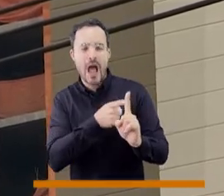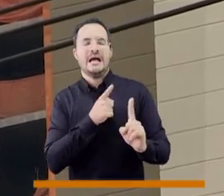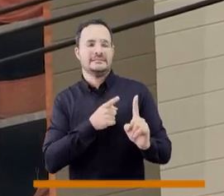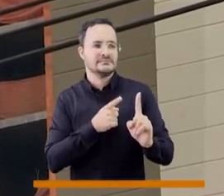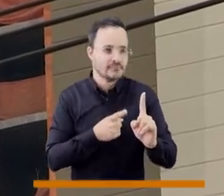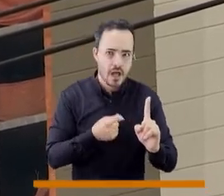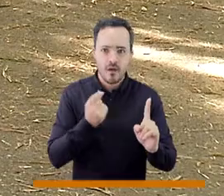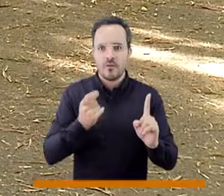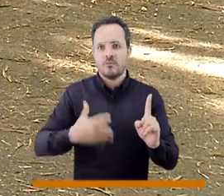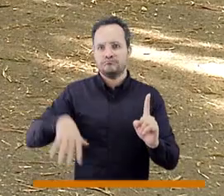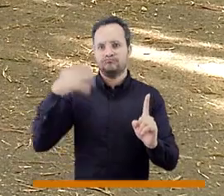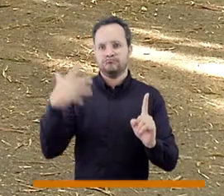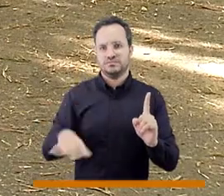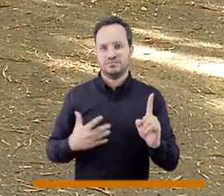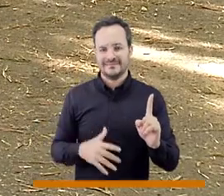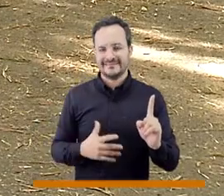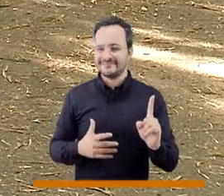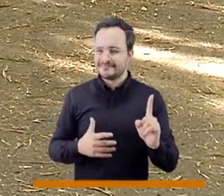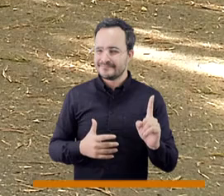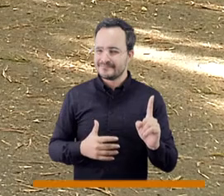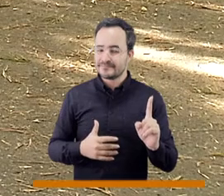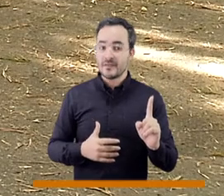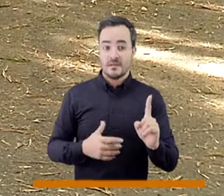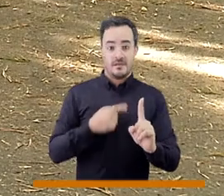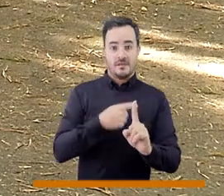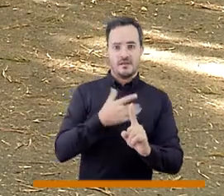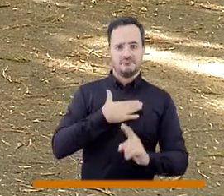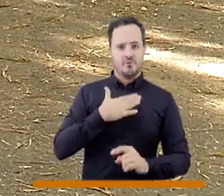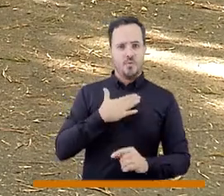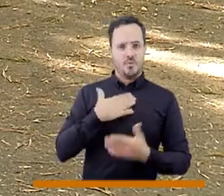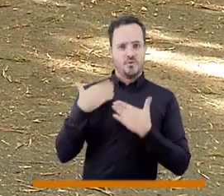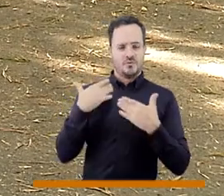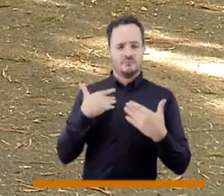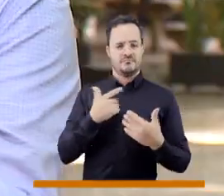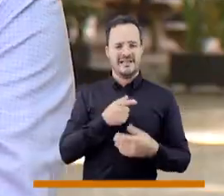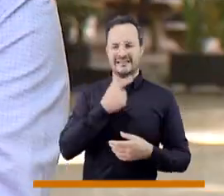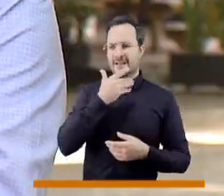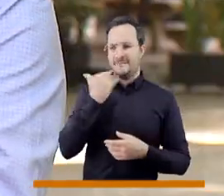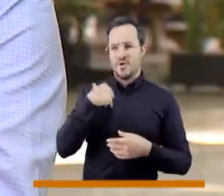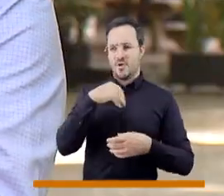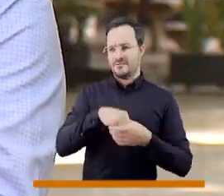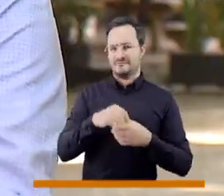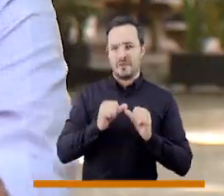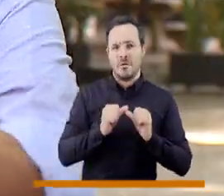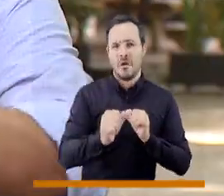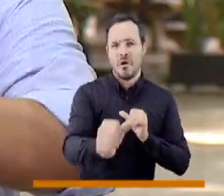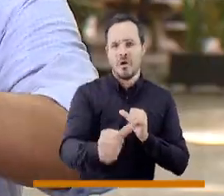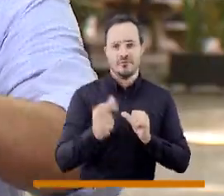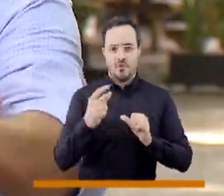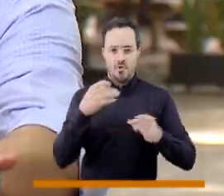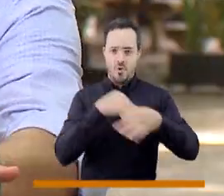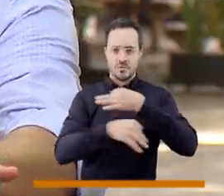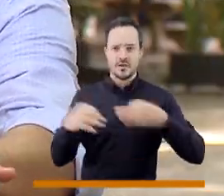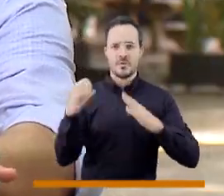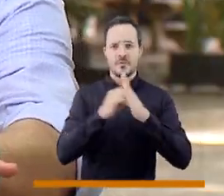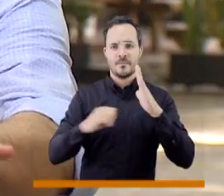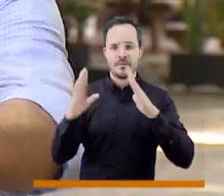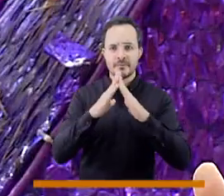se va escaseando. ¿Por qué? Porque muchos dueños de esos inmuebles se van para volverlo a Airbnb, o